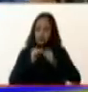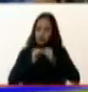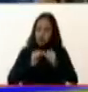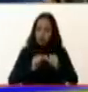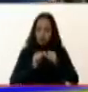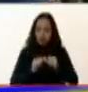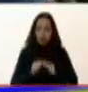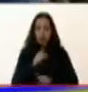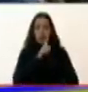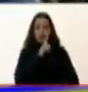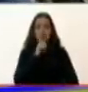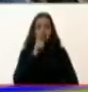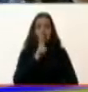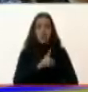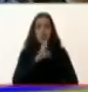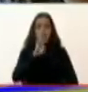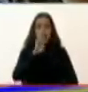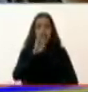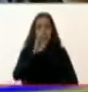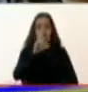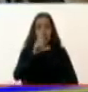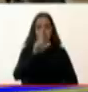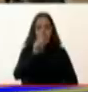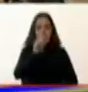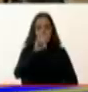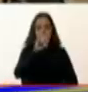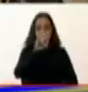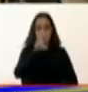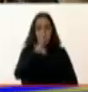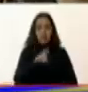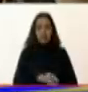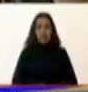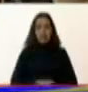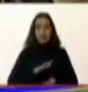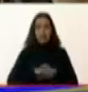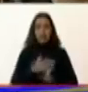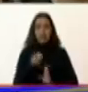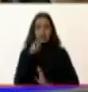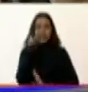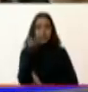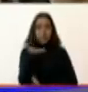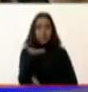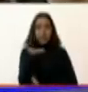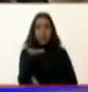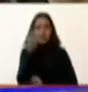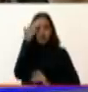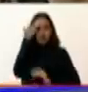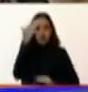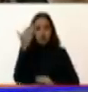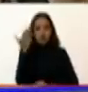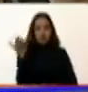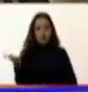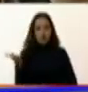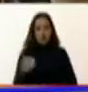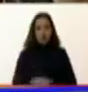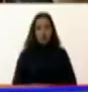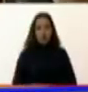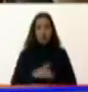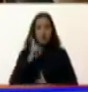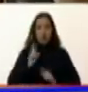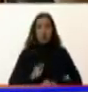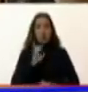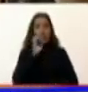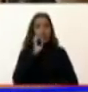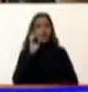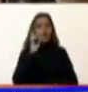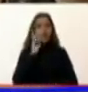Se llama Leonard Peltier. Y lo digo porque él le manda un saludo a usted. Y a Evo Morales.